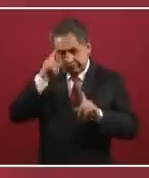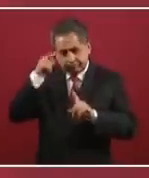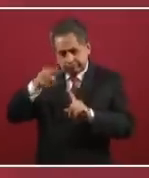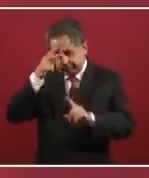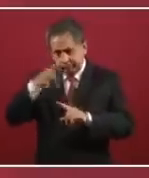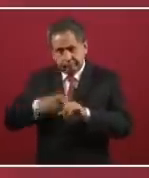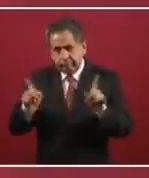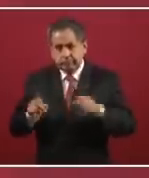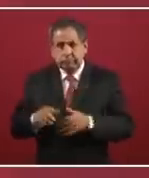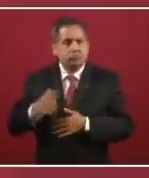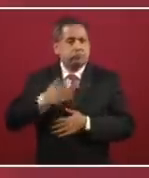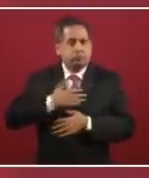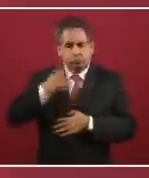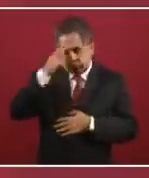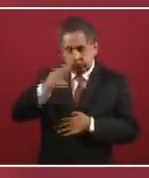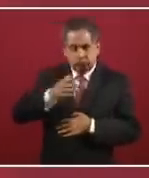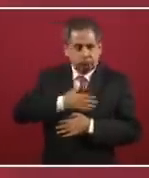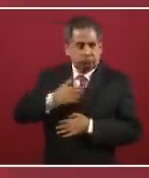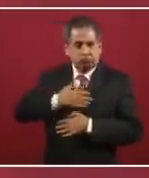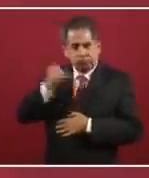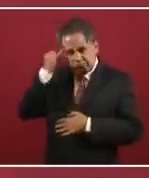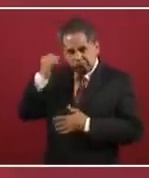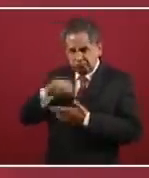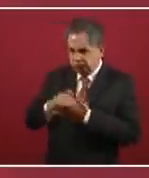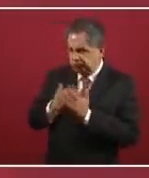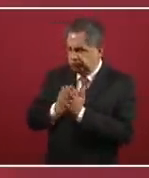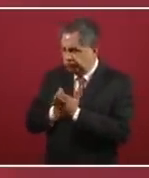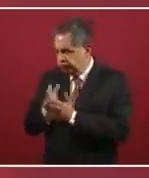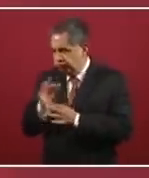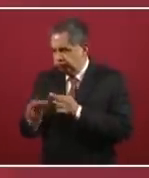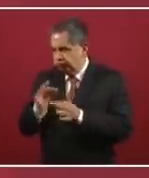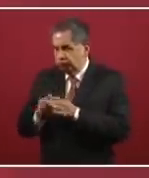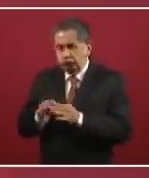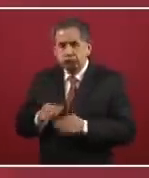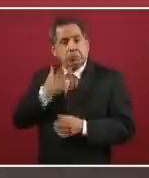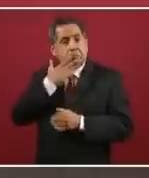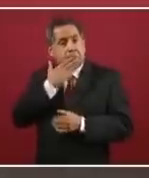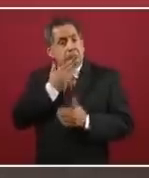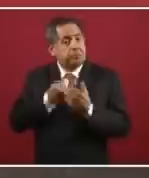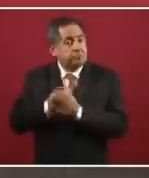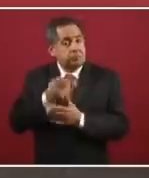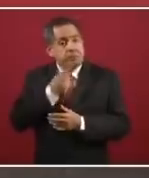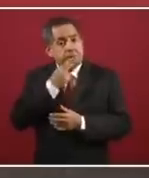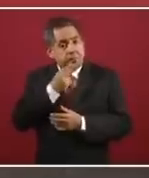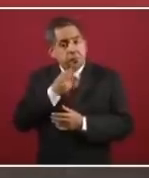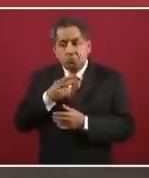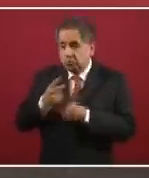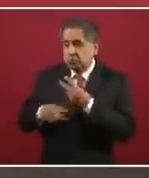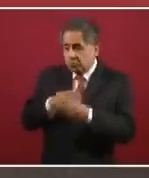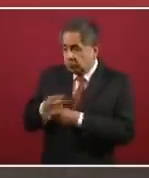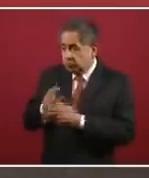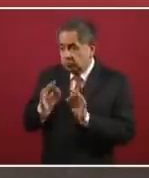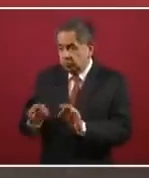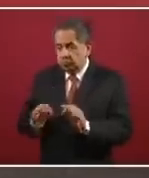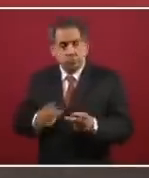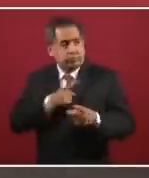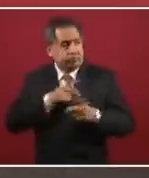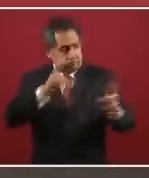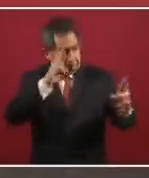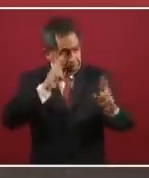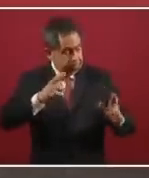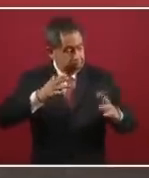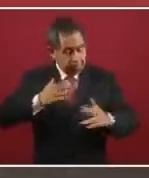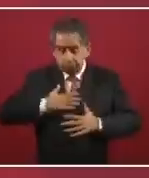México. México ha llevado a cabo su estrategia y su estrategia está funcionando y se tiene que respetar lo que nosotros